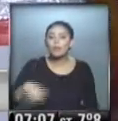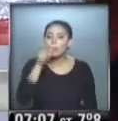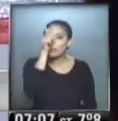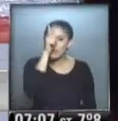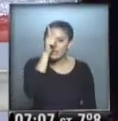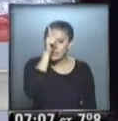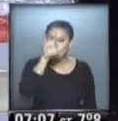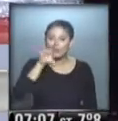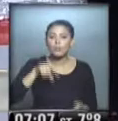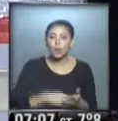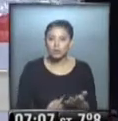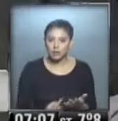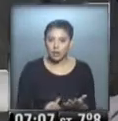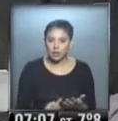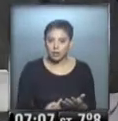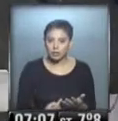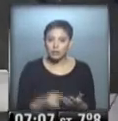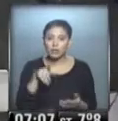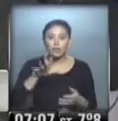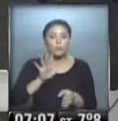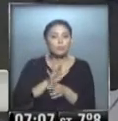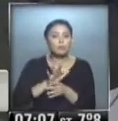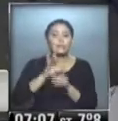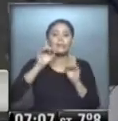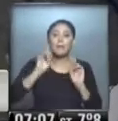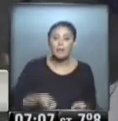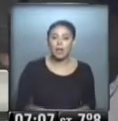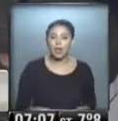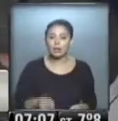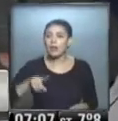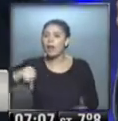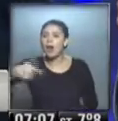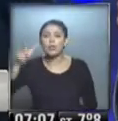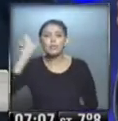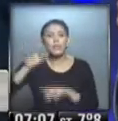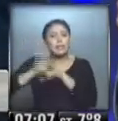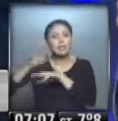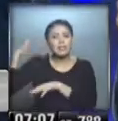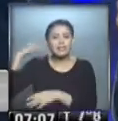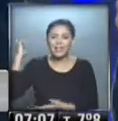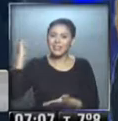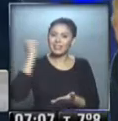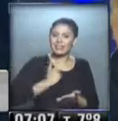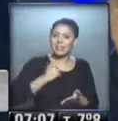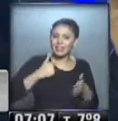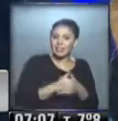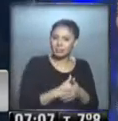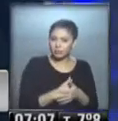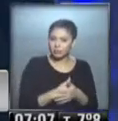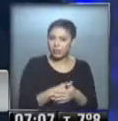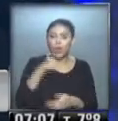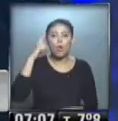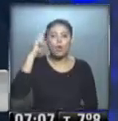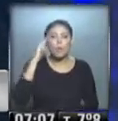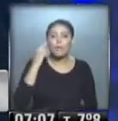policía bonaerense ligados a su vez a represores de la dictadura. 9.000 efectivos